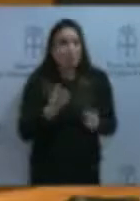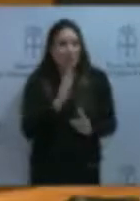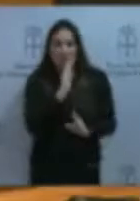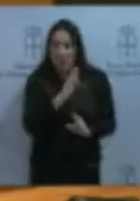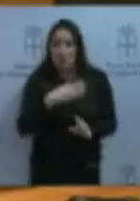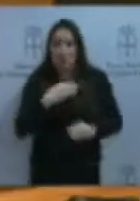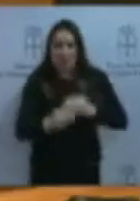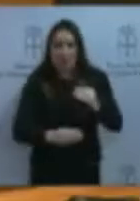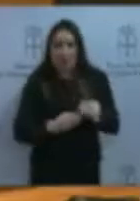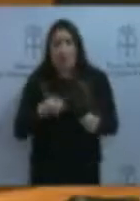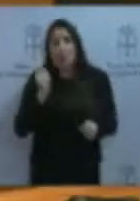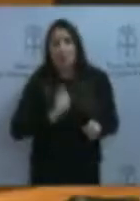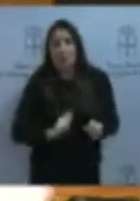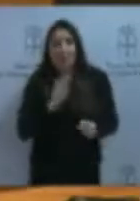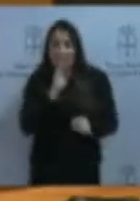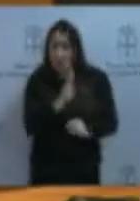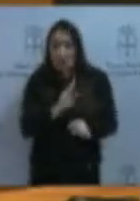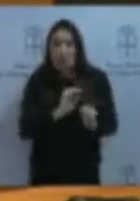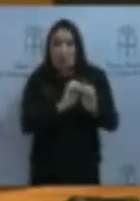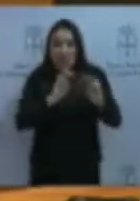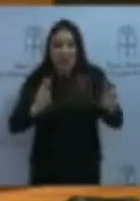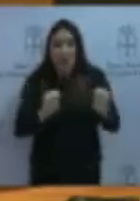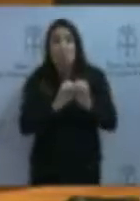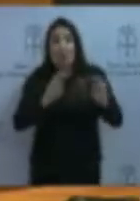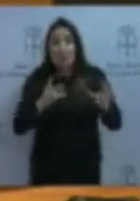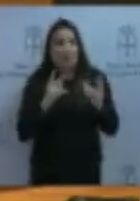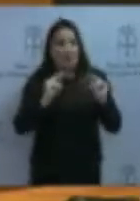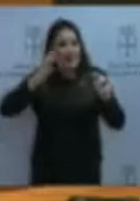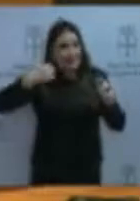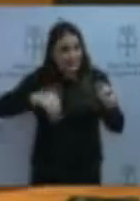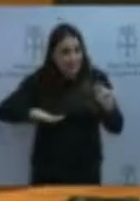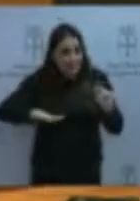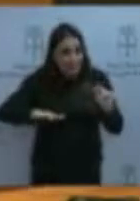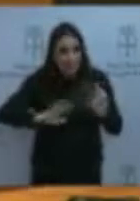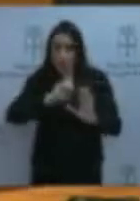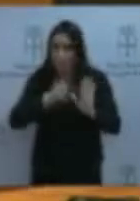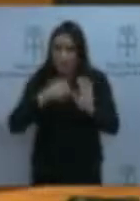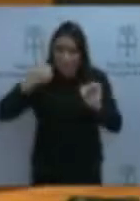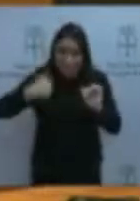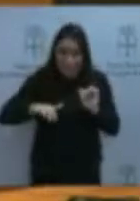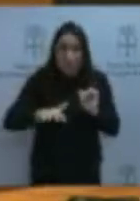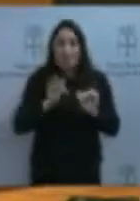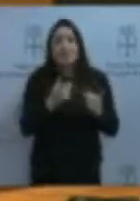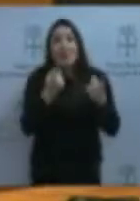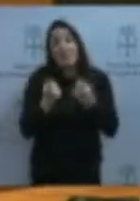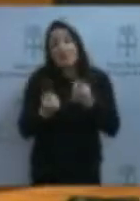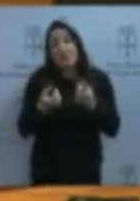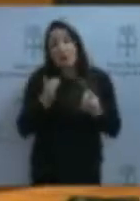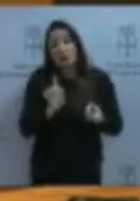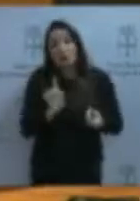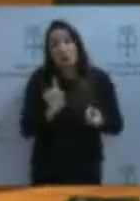parte del profesional en la página web. La página web está acabada, está completada y está pendiente exclusivamente